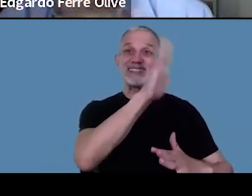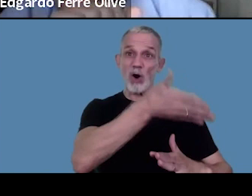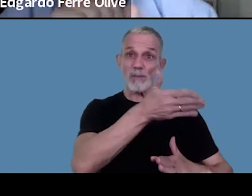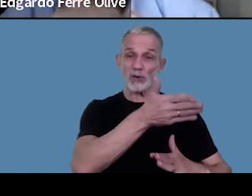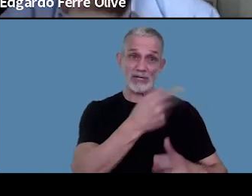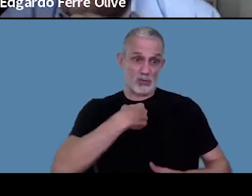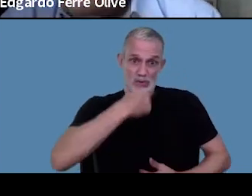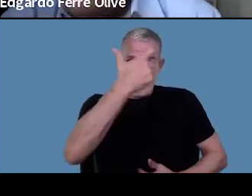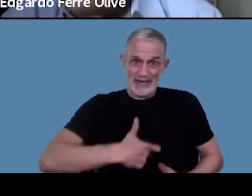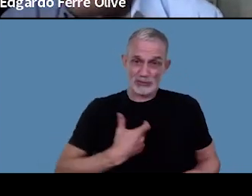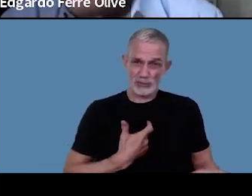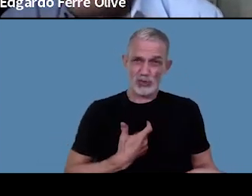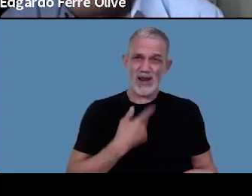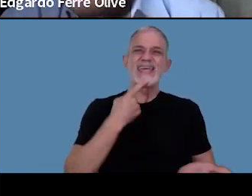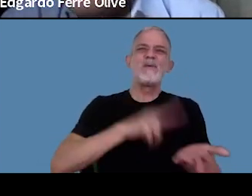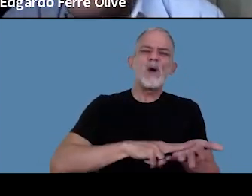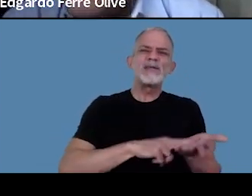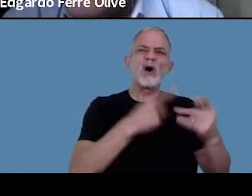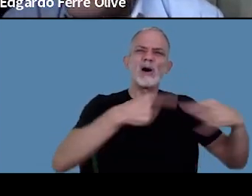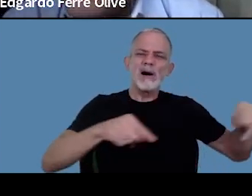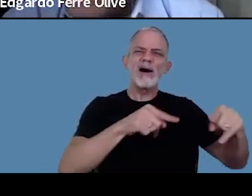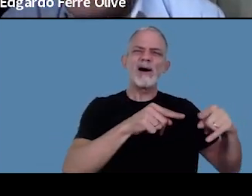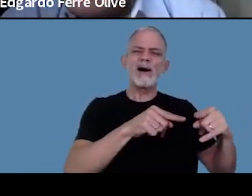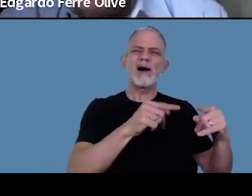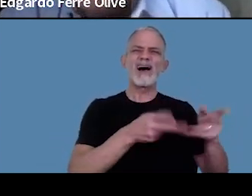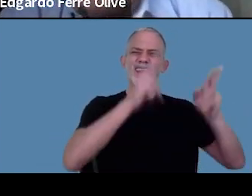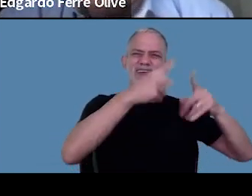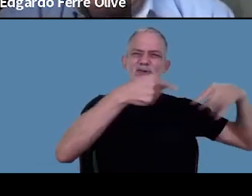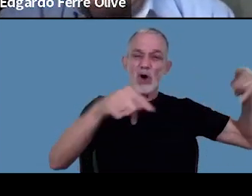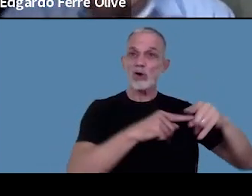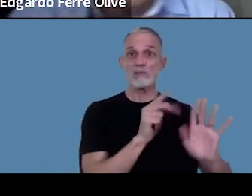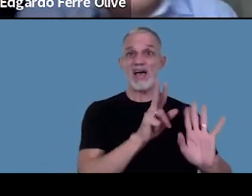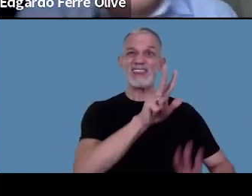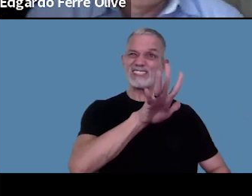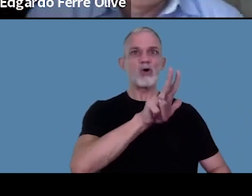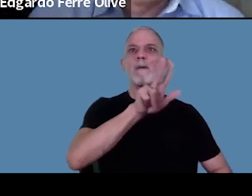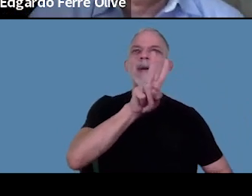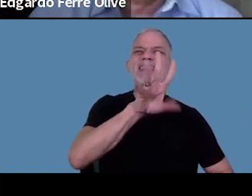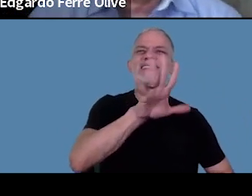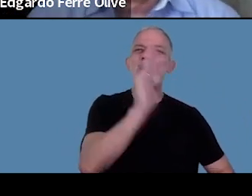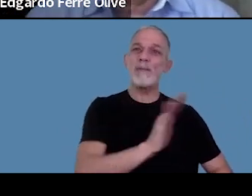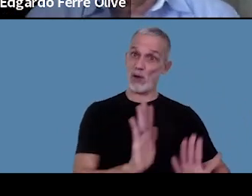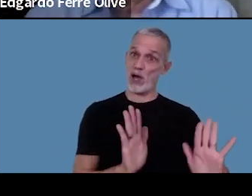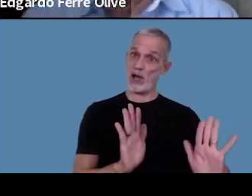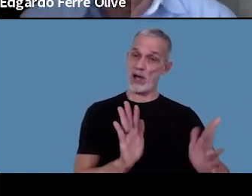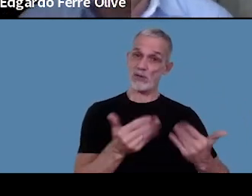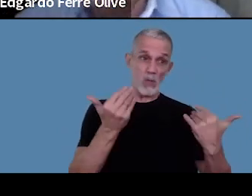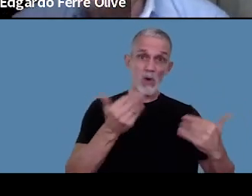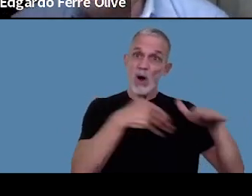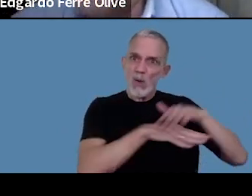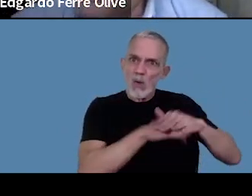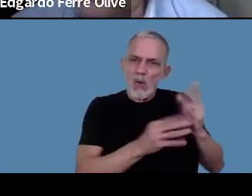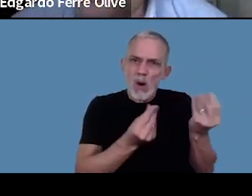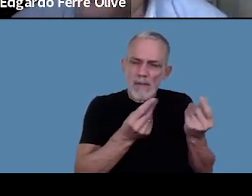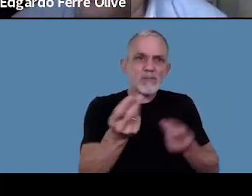sujeto, el impuesto a la renta se lo bajo al 25%. ¿Qué efecto va a tener? Va a tener un efecto de mayor capacidad de ahorro y mayor capacidad de